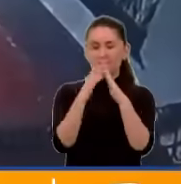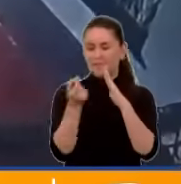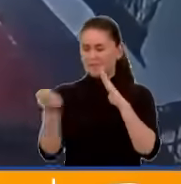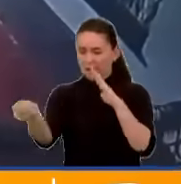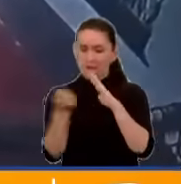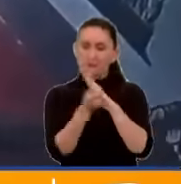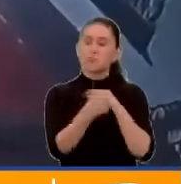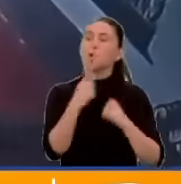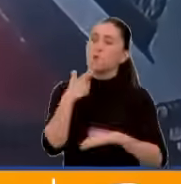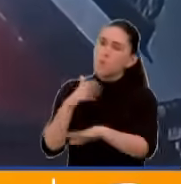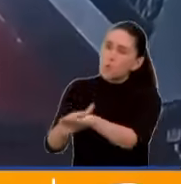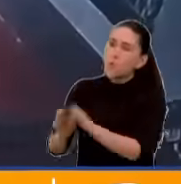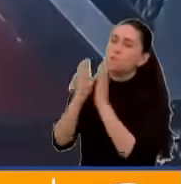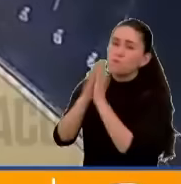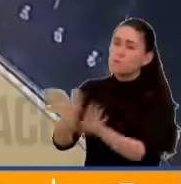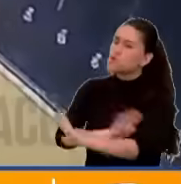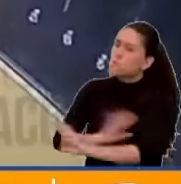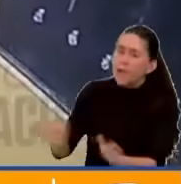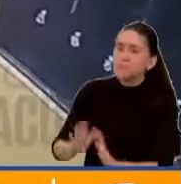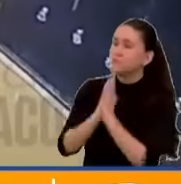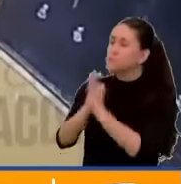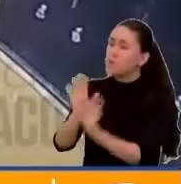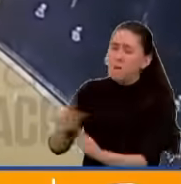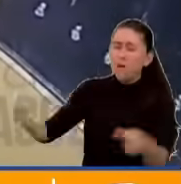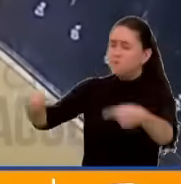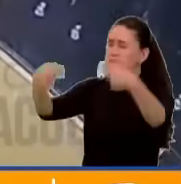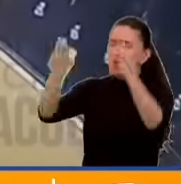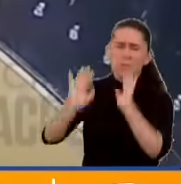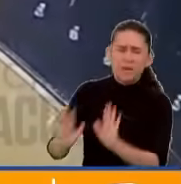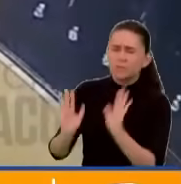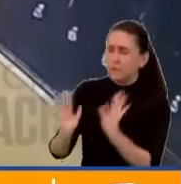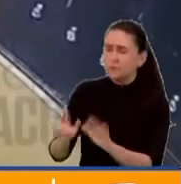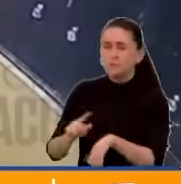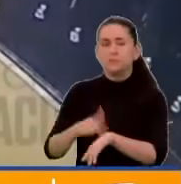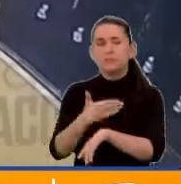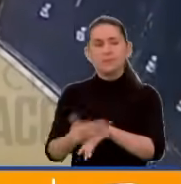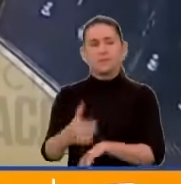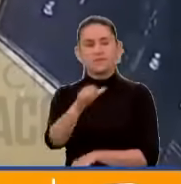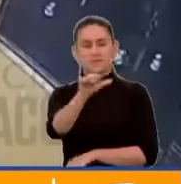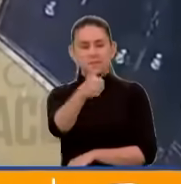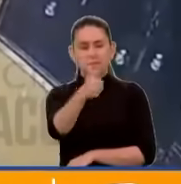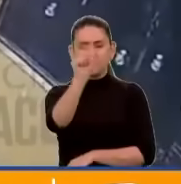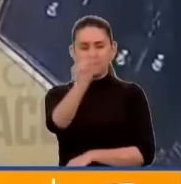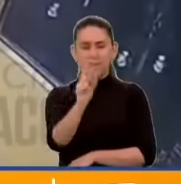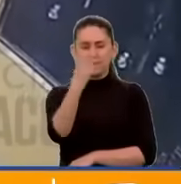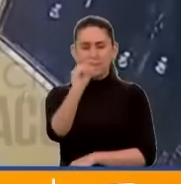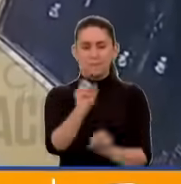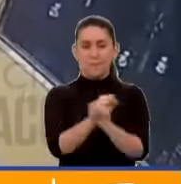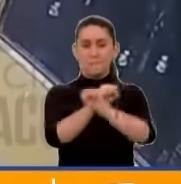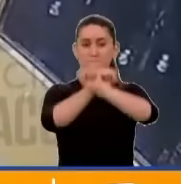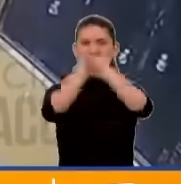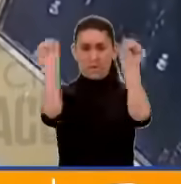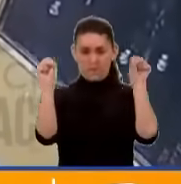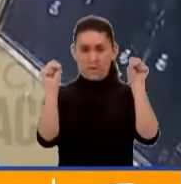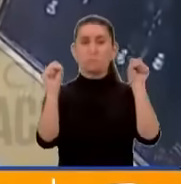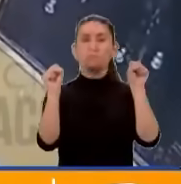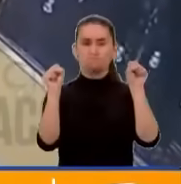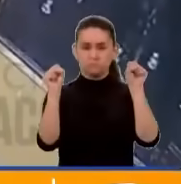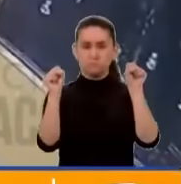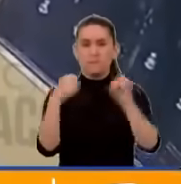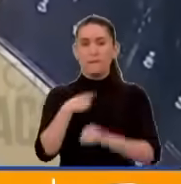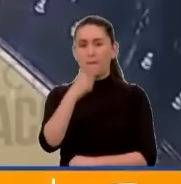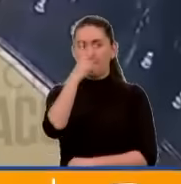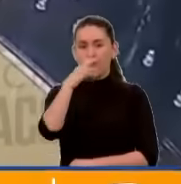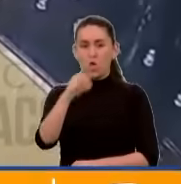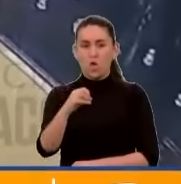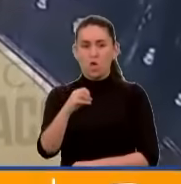por favor se detenga esta pelea y él sobre las 10:20 de la mañana sale en compañía de su hijo,